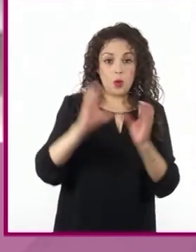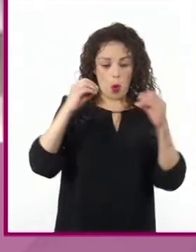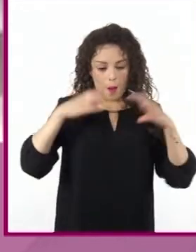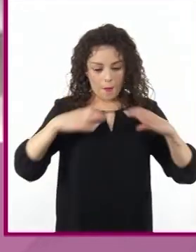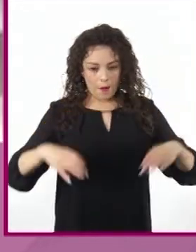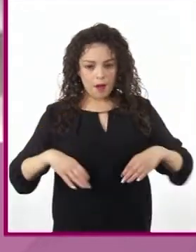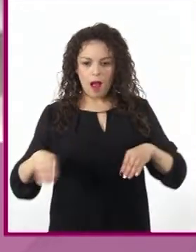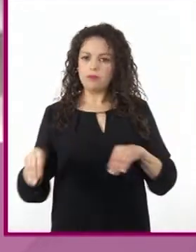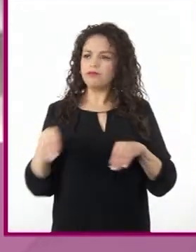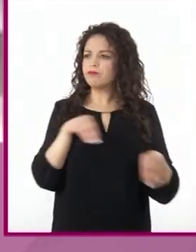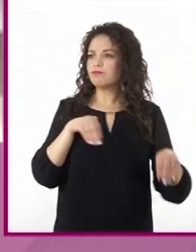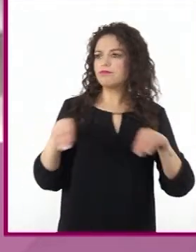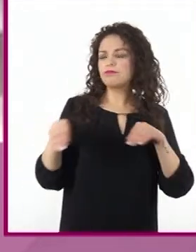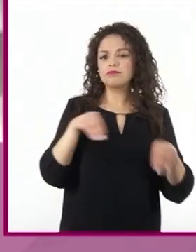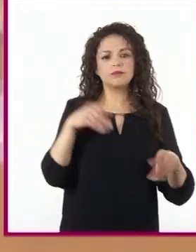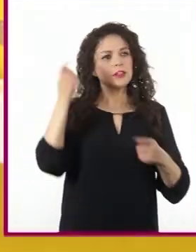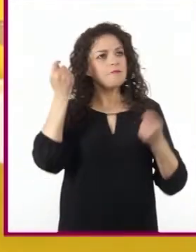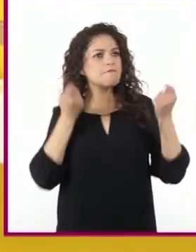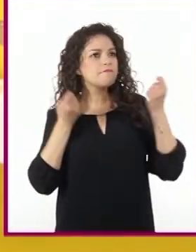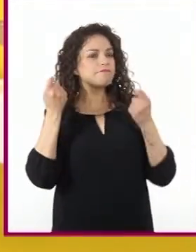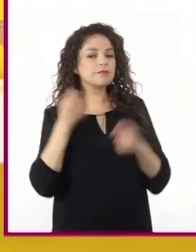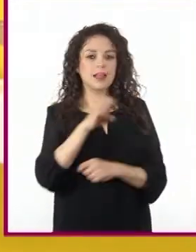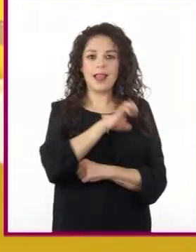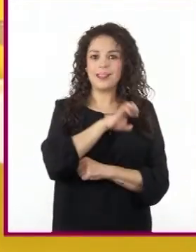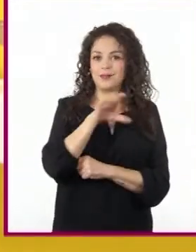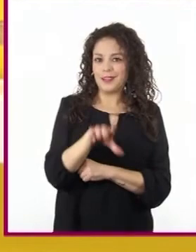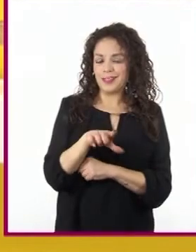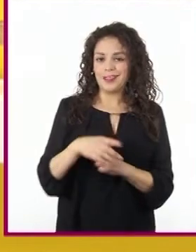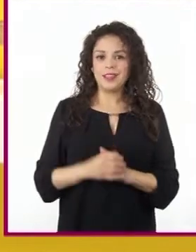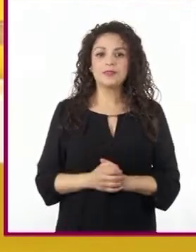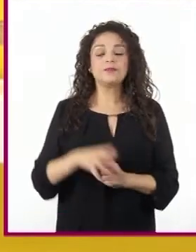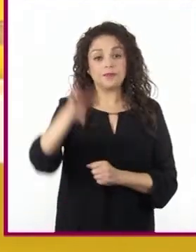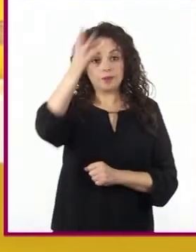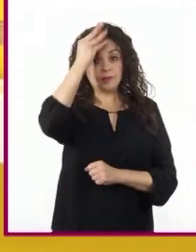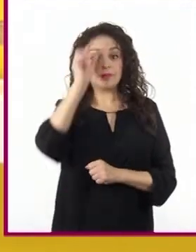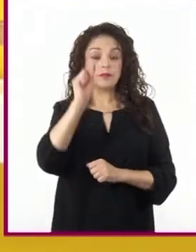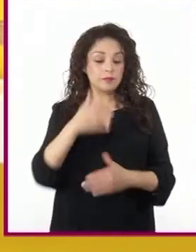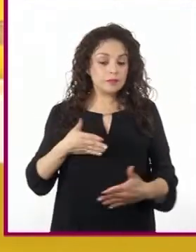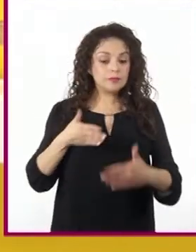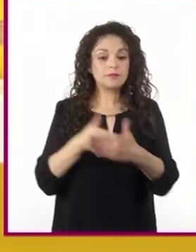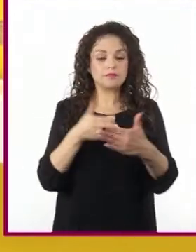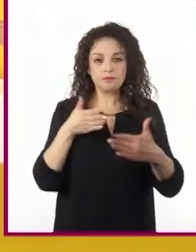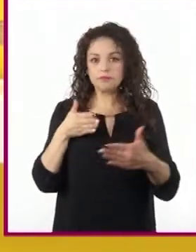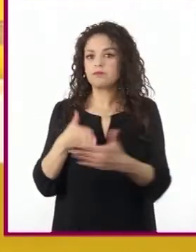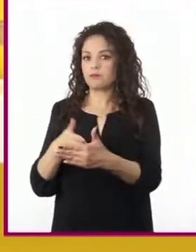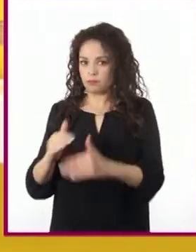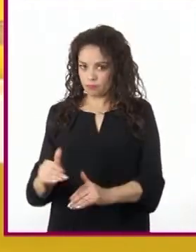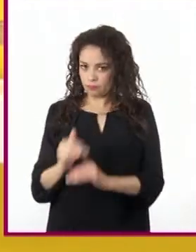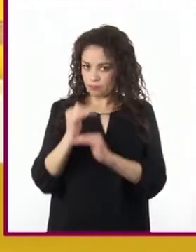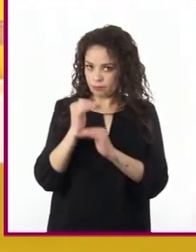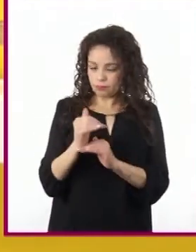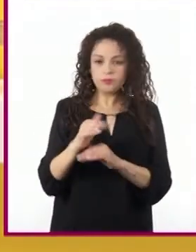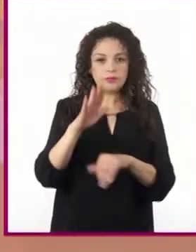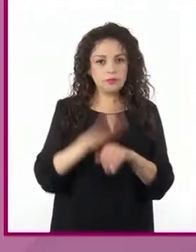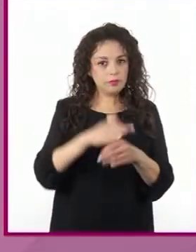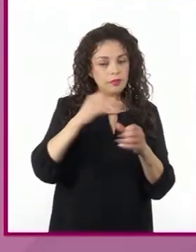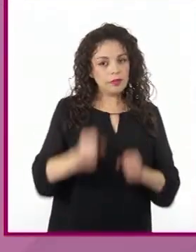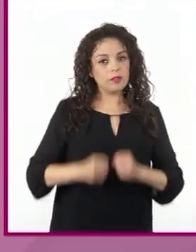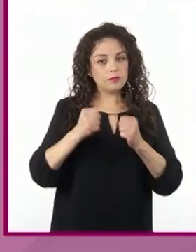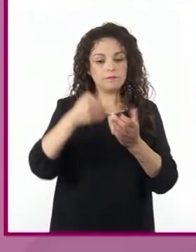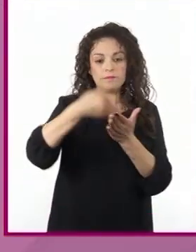muy particular. Aprenden a tener límites, fortalecen sus valores, comparten su manera de ver y comprender el